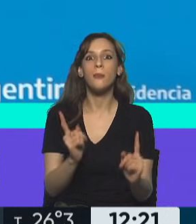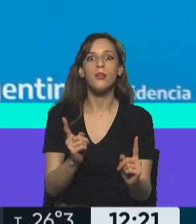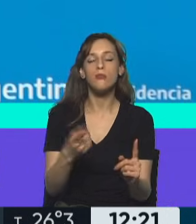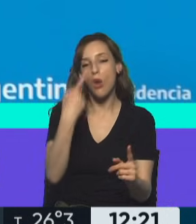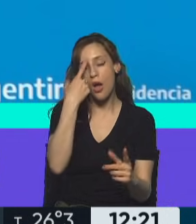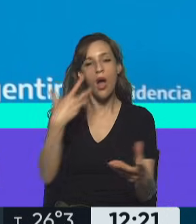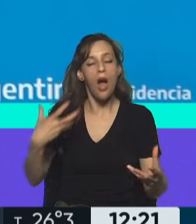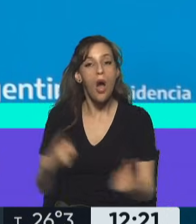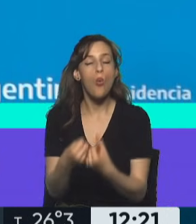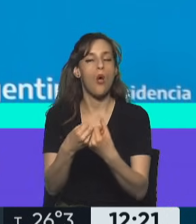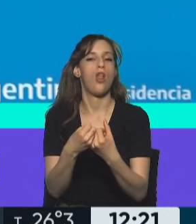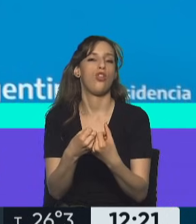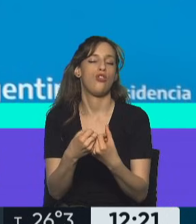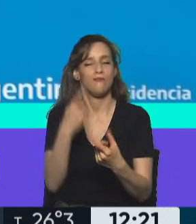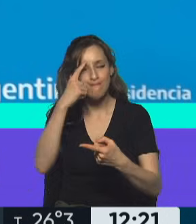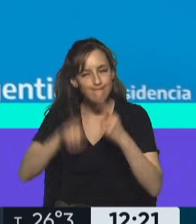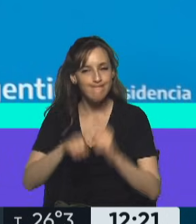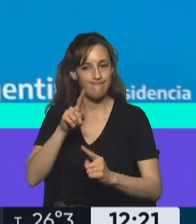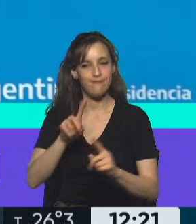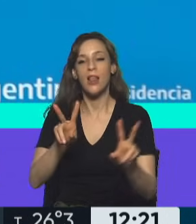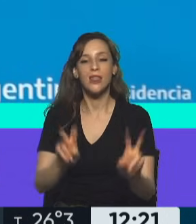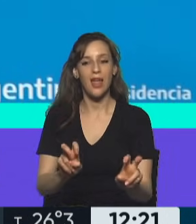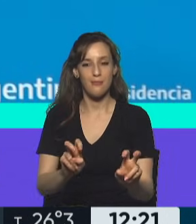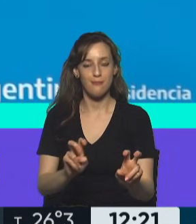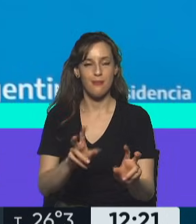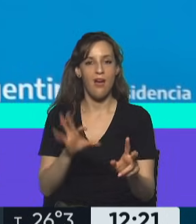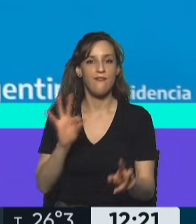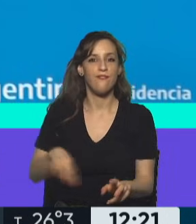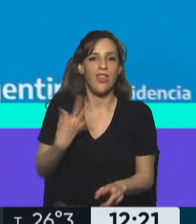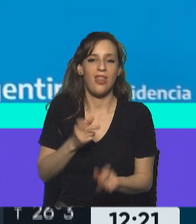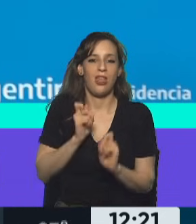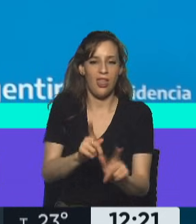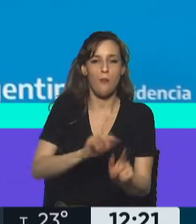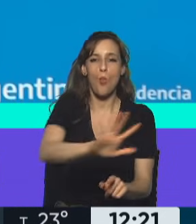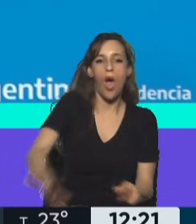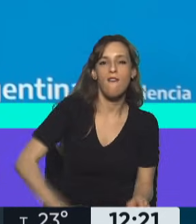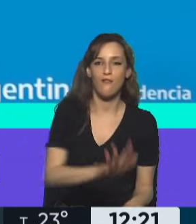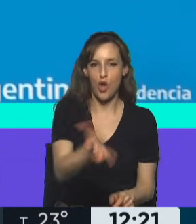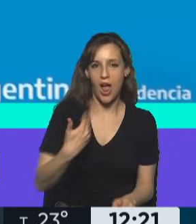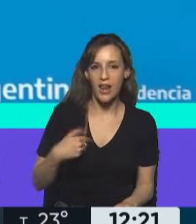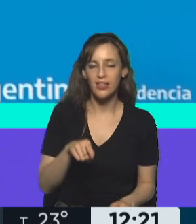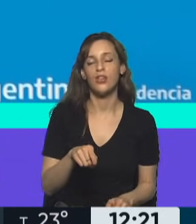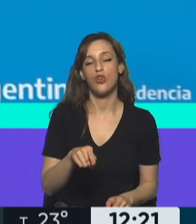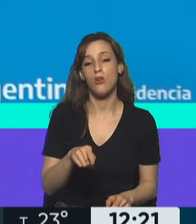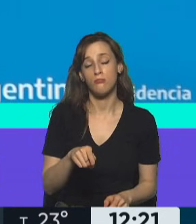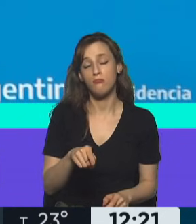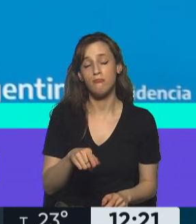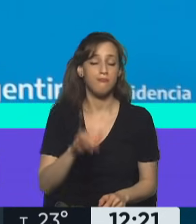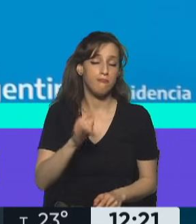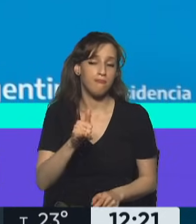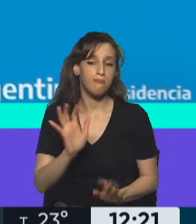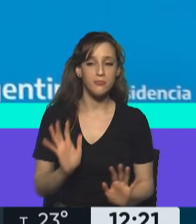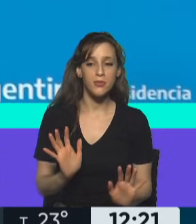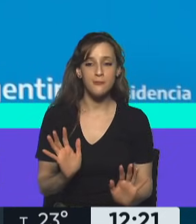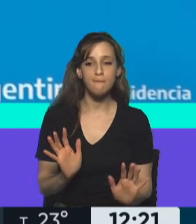en temas centrales que tienen que ver, en ese caso, con la salud y con la vida de los argentinos y las argentinas favorecieron que durante un tiempo se pudieran llevar